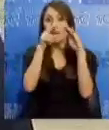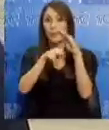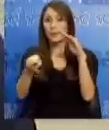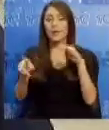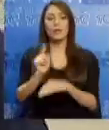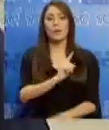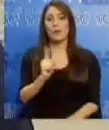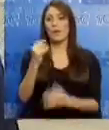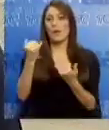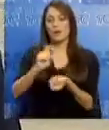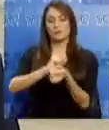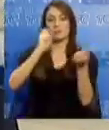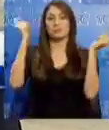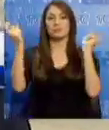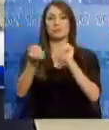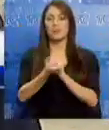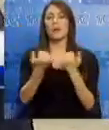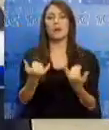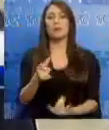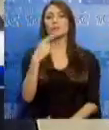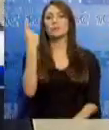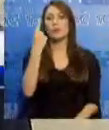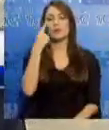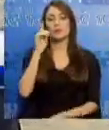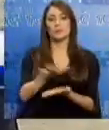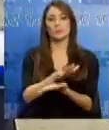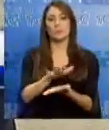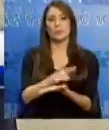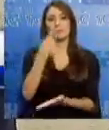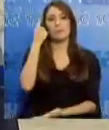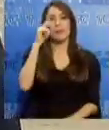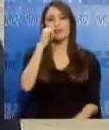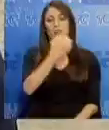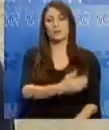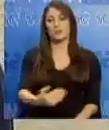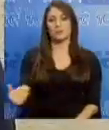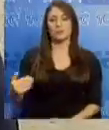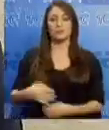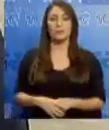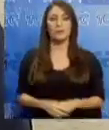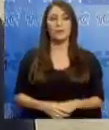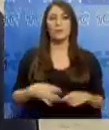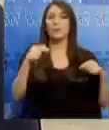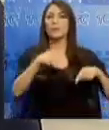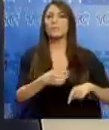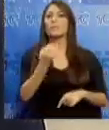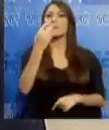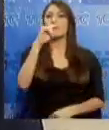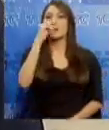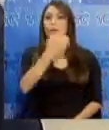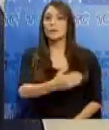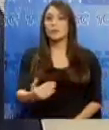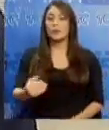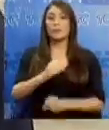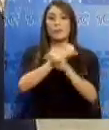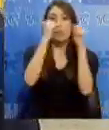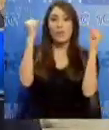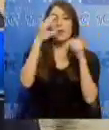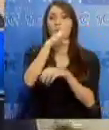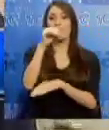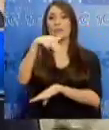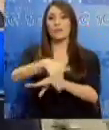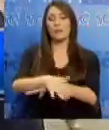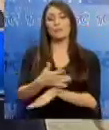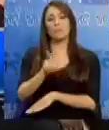campamento albergue, lo vamos a convertir en una unidad educativa provisional. ¿Para cuántos niños se puede beneficiar? En dos jornadas, más de